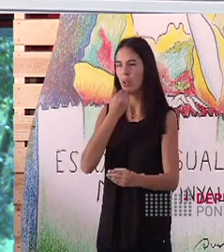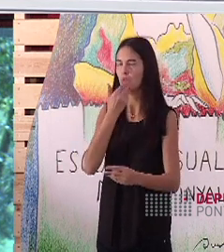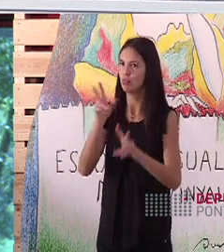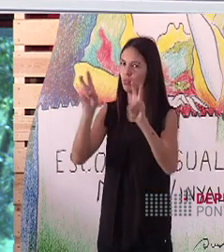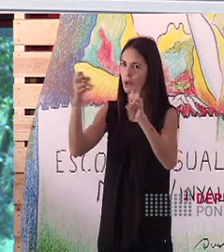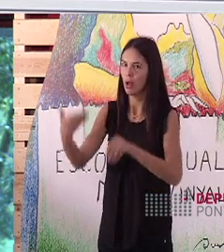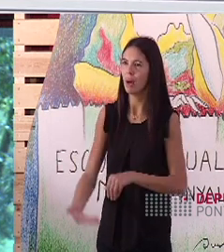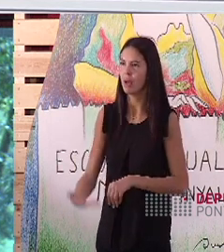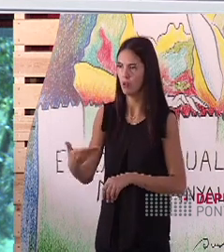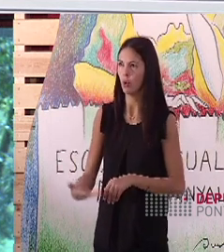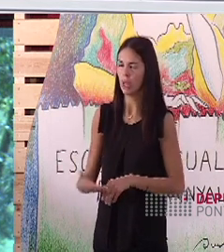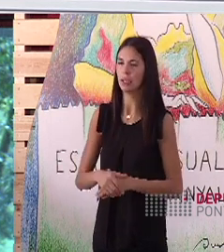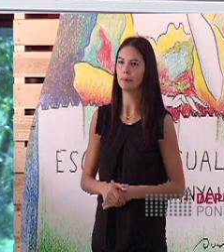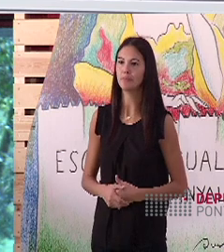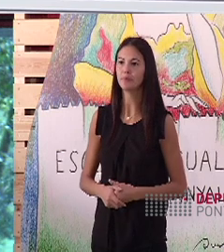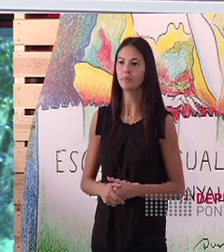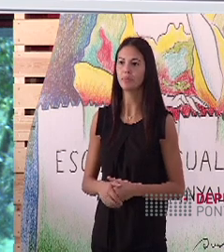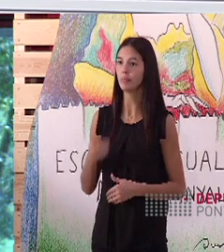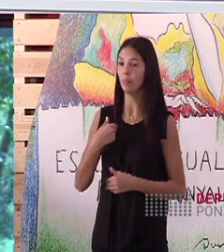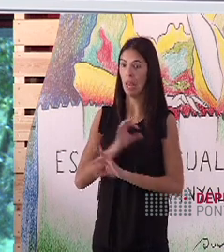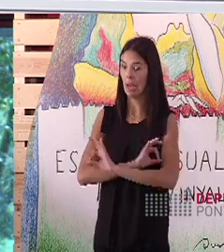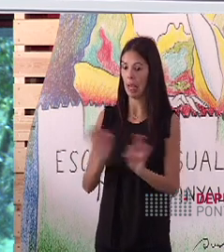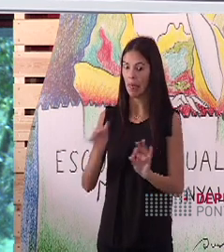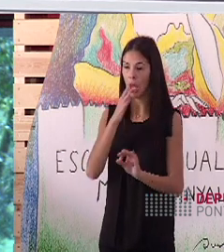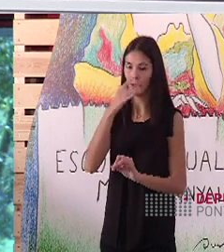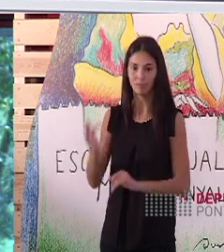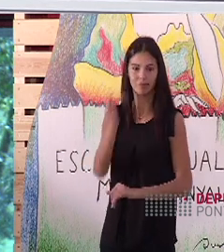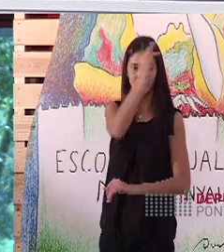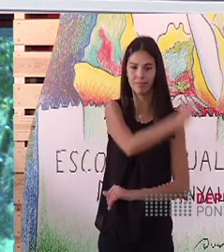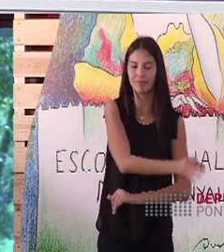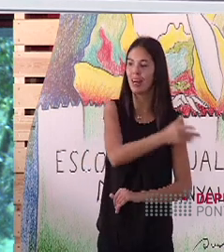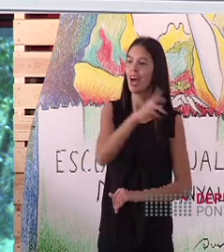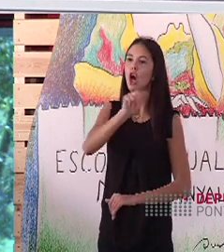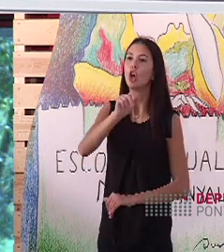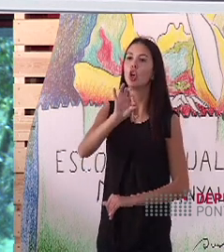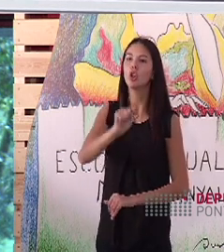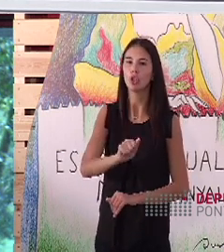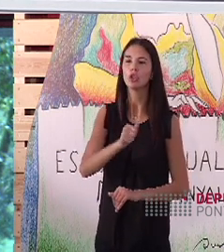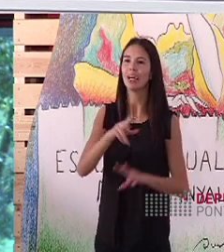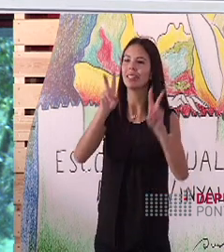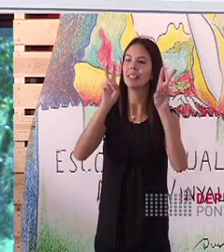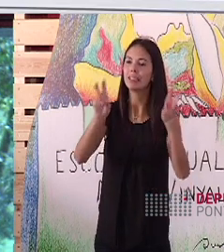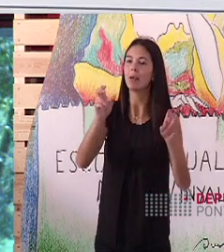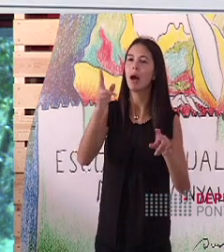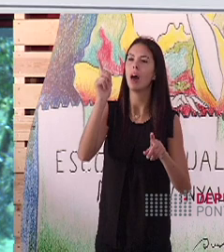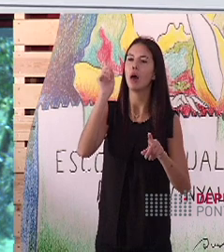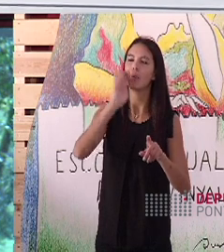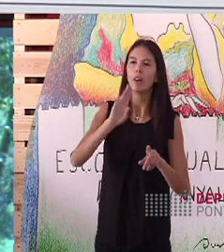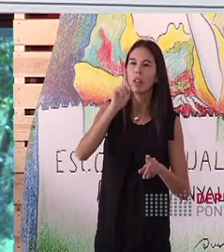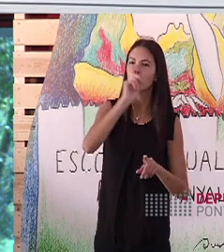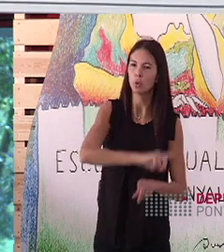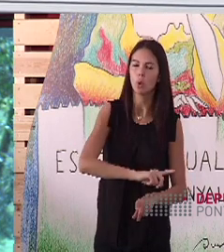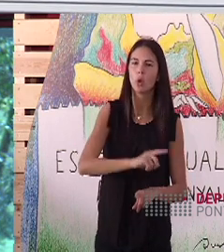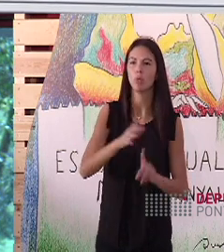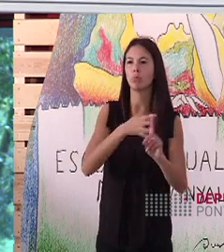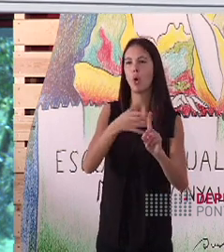que o abordemos. E nada, deixo vos xa con Rosa, que vai falar sobre pornografía, prostitución, violencia contra